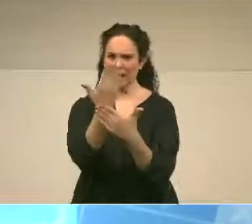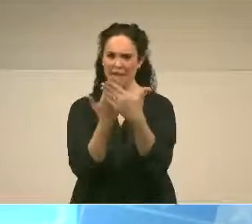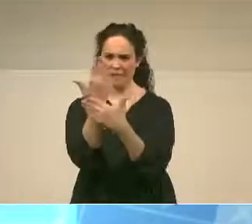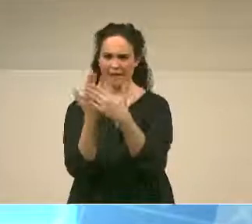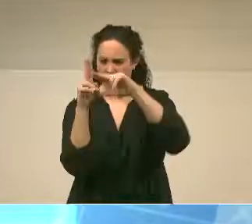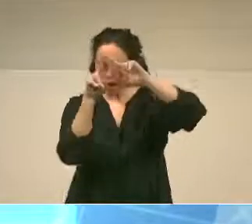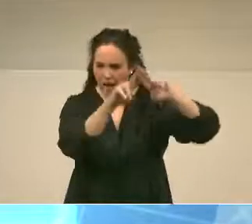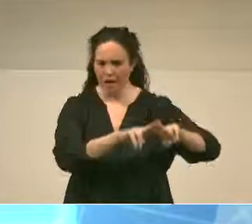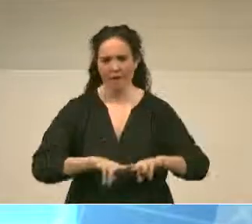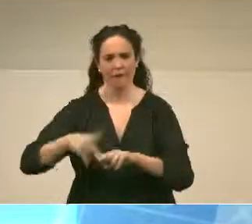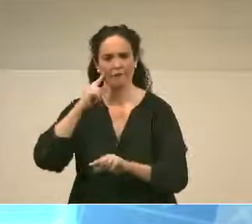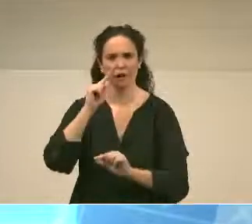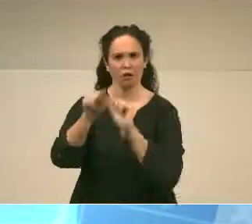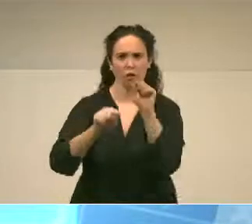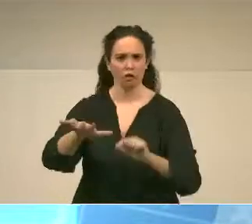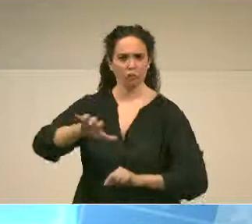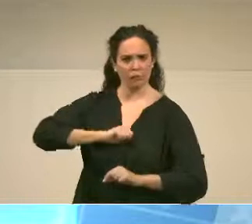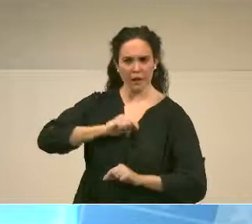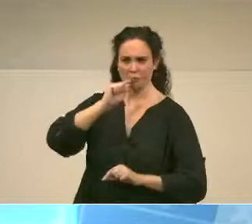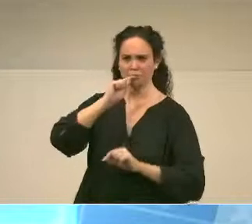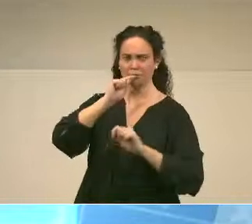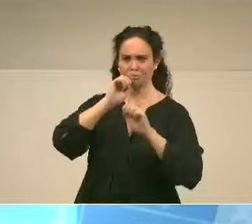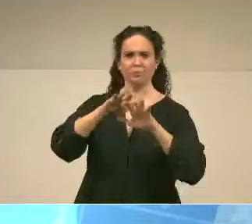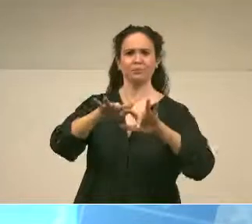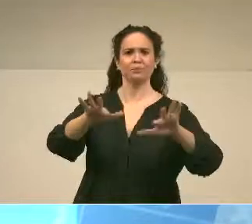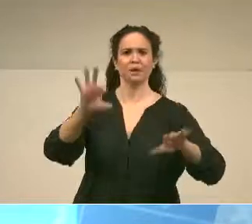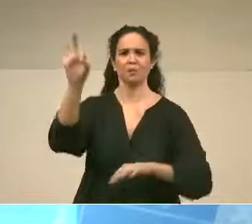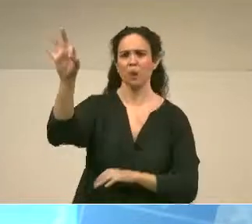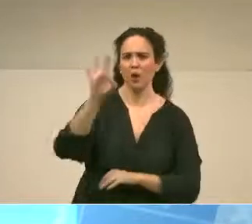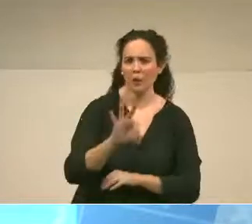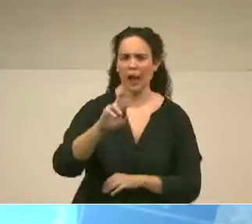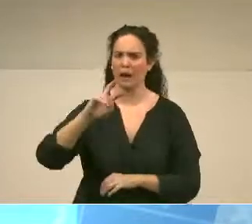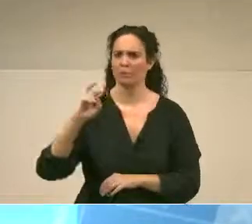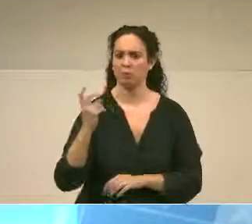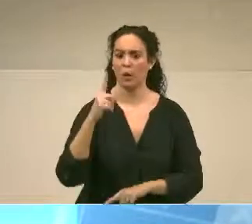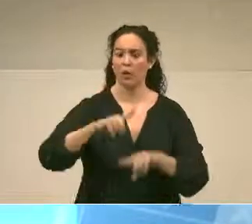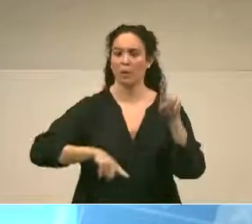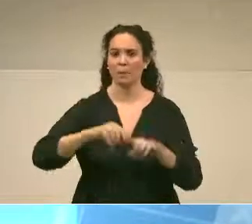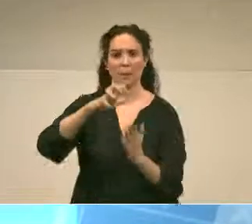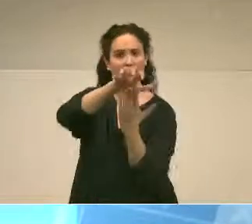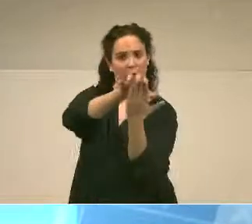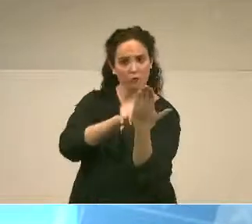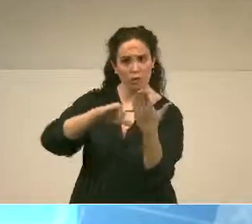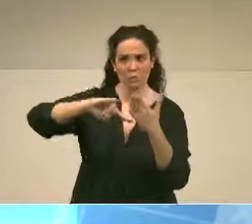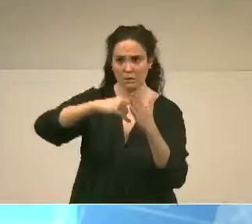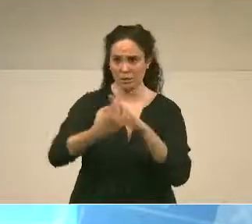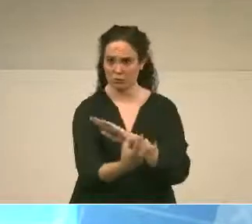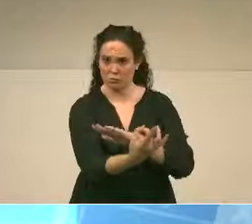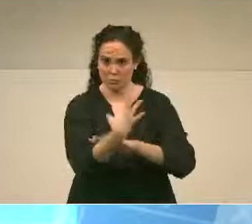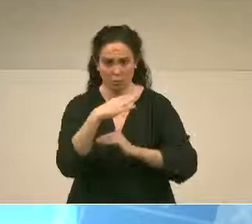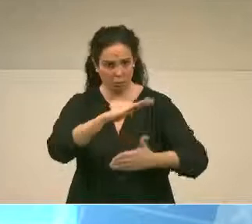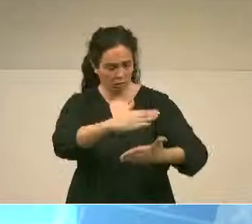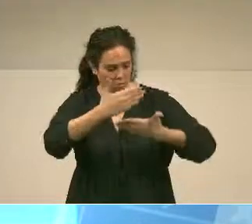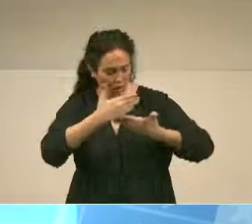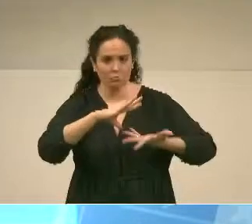los datos de contagios y de transmisión de la enfermedad y, de acuerdo a los informes técnicos que recibamos,